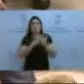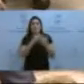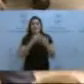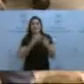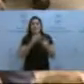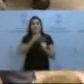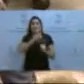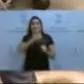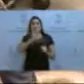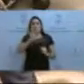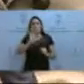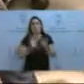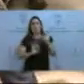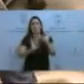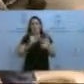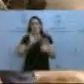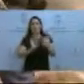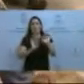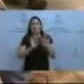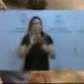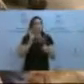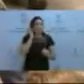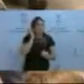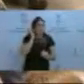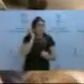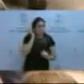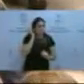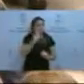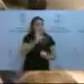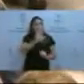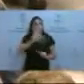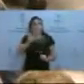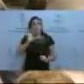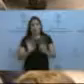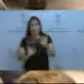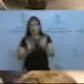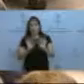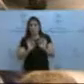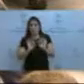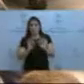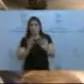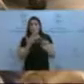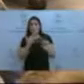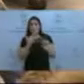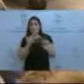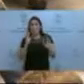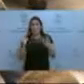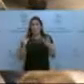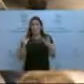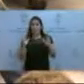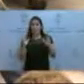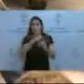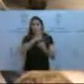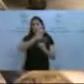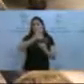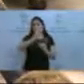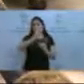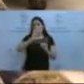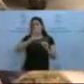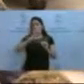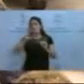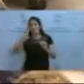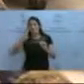un 55% de mujeres, un 55% de edades comprendidas entre 45 y